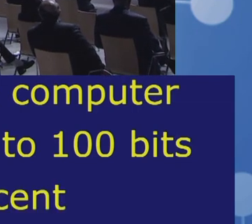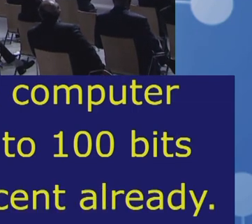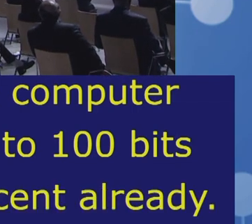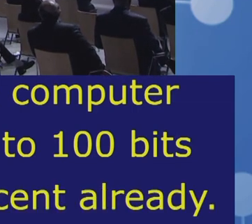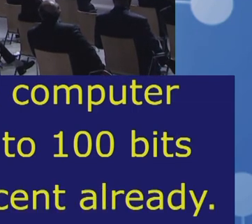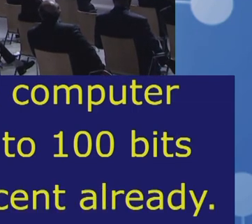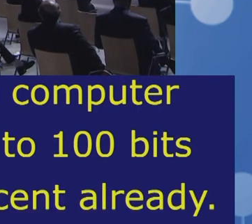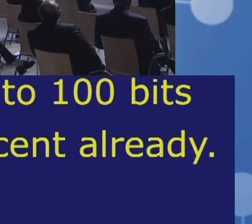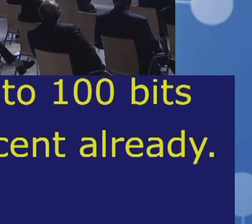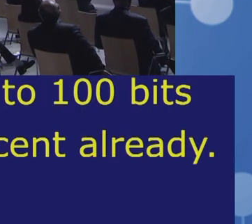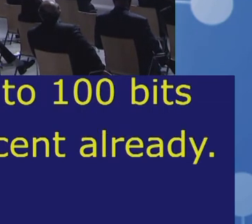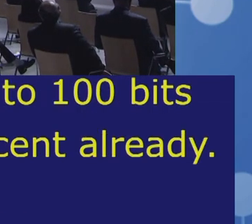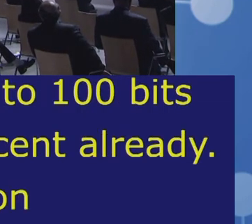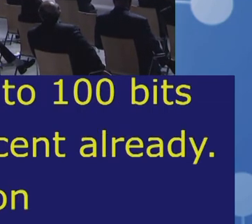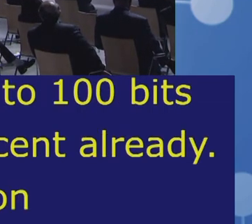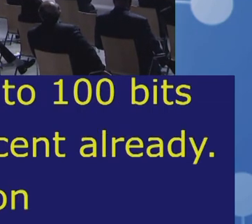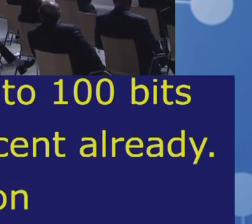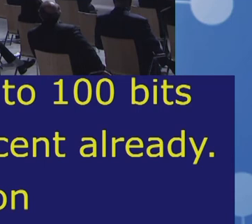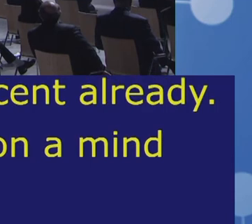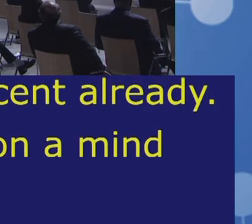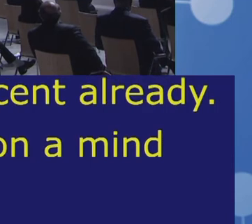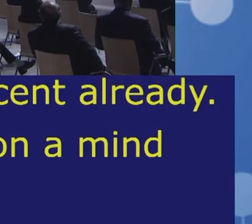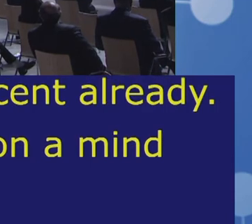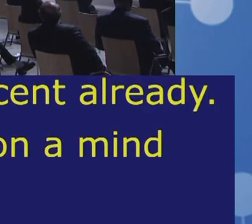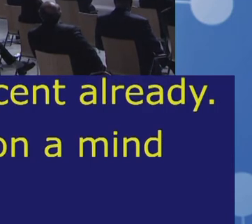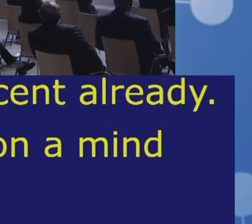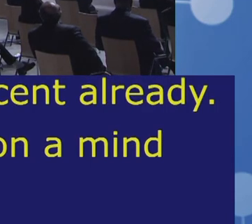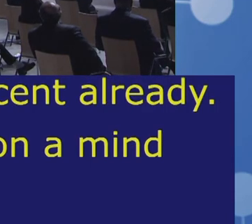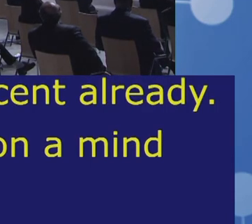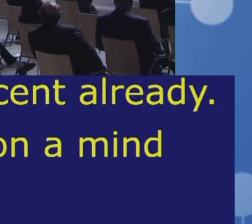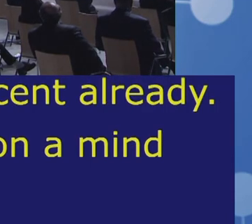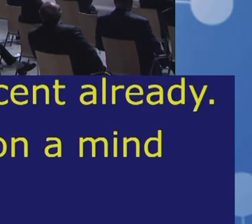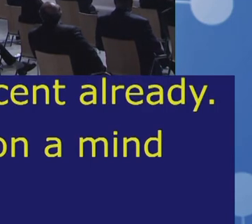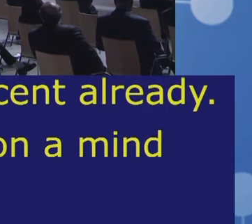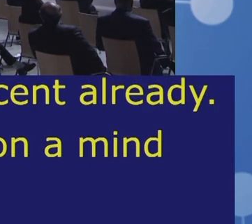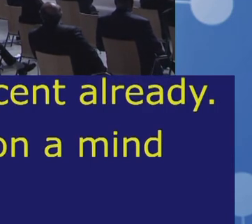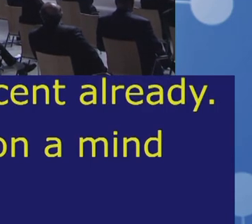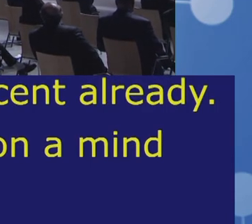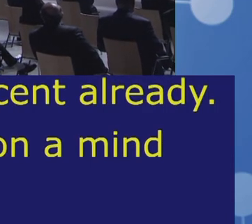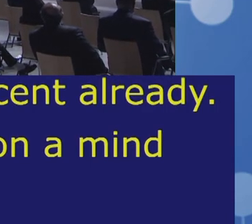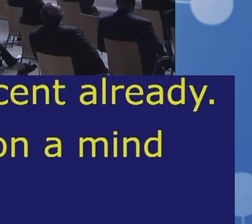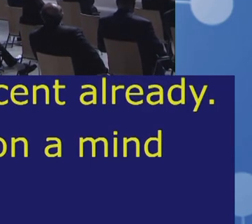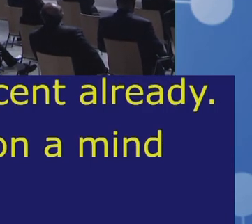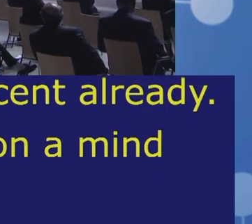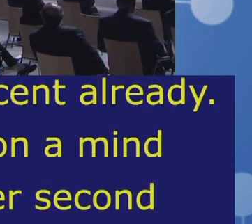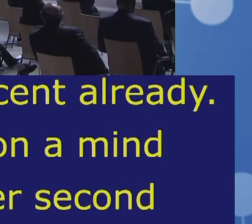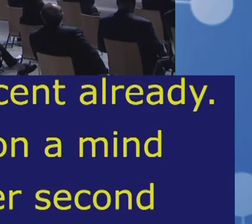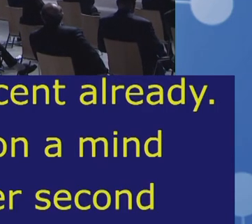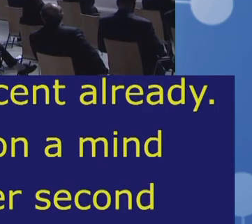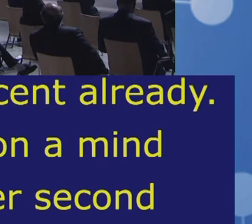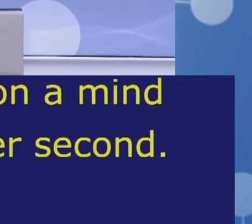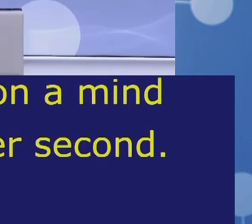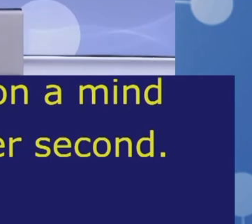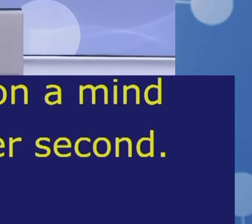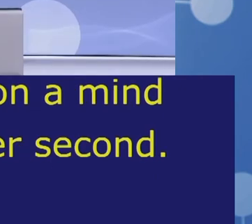la parte consciente como la inconsciente. En cuanto a la parte o el lado consciente,